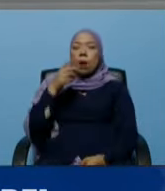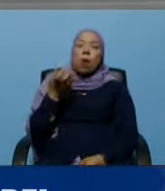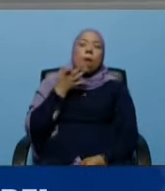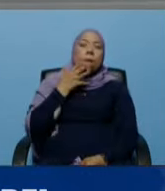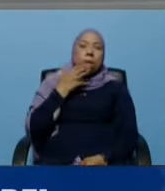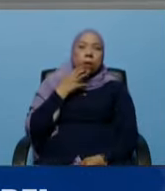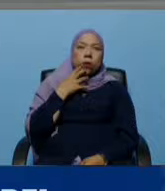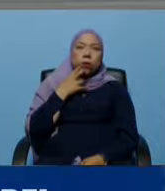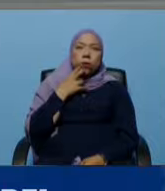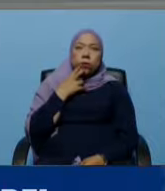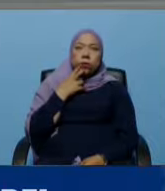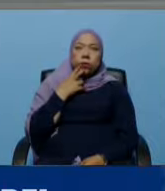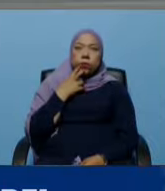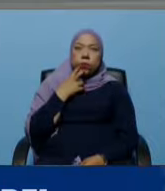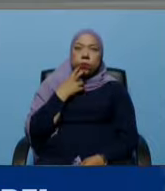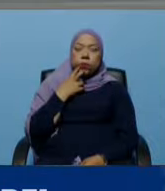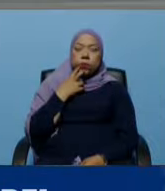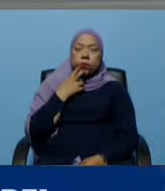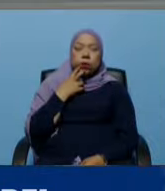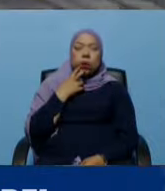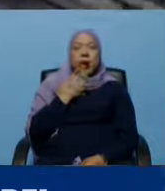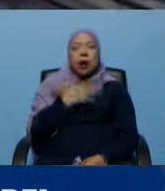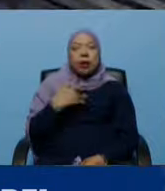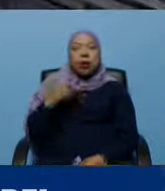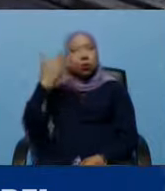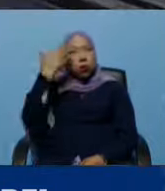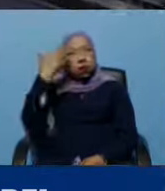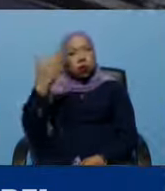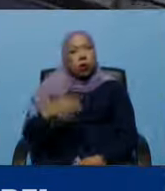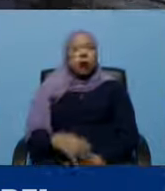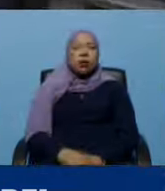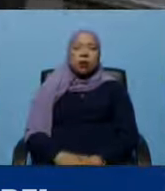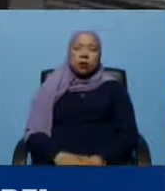ejemplo, quiero saludar